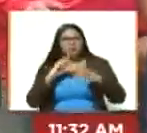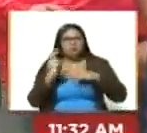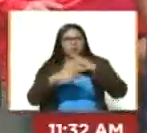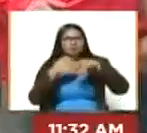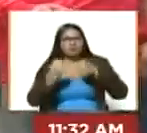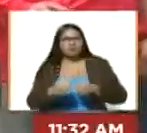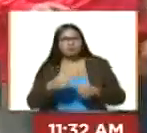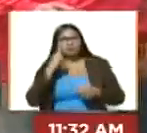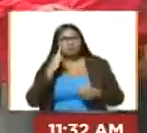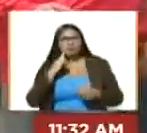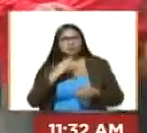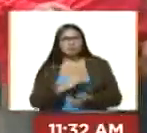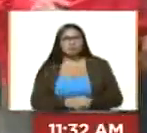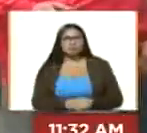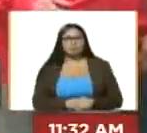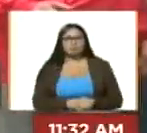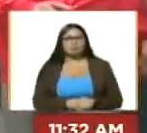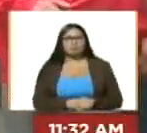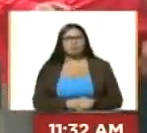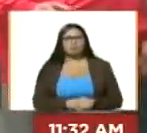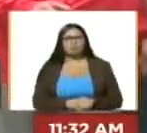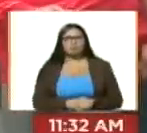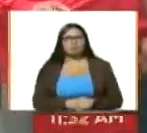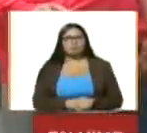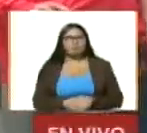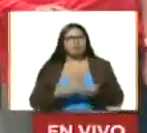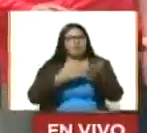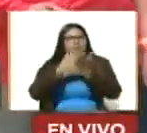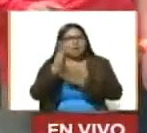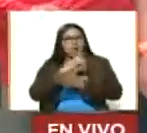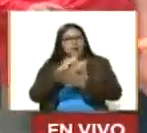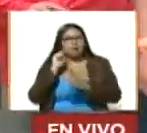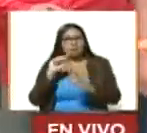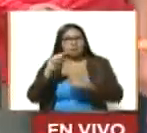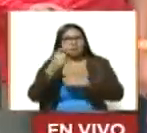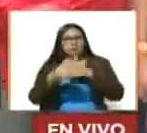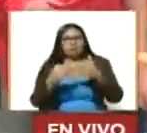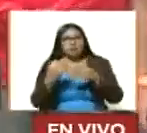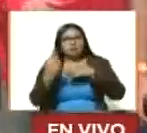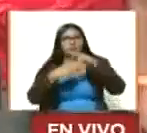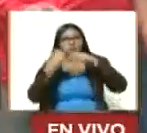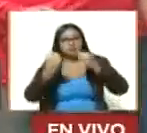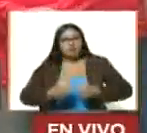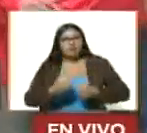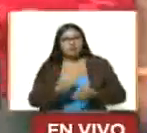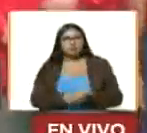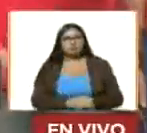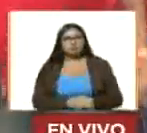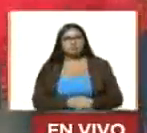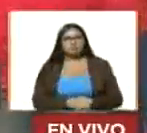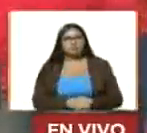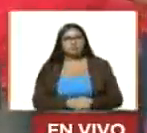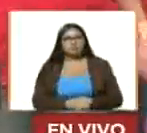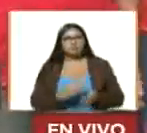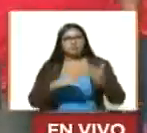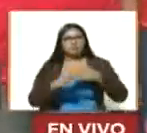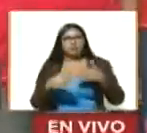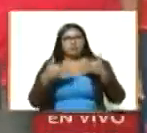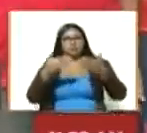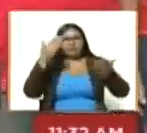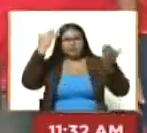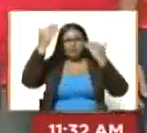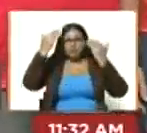Revolución Bolivariana y leal a los principios revolucionarios. Vamos a brindarle un